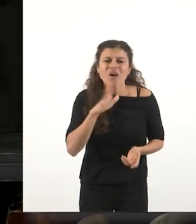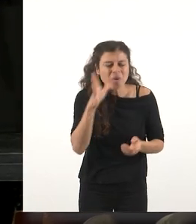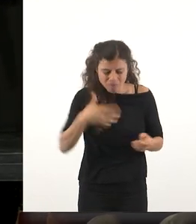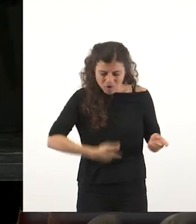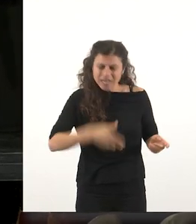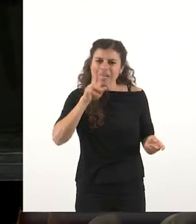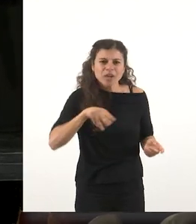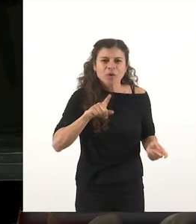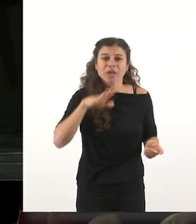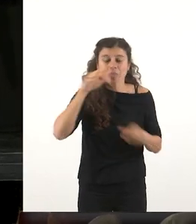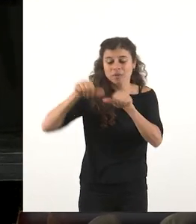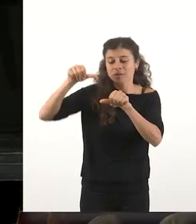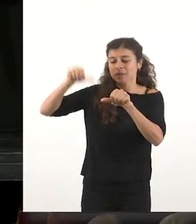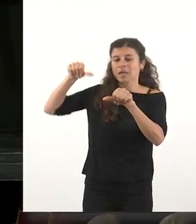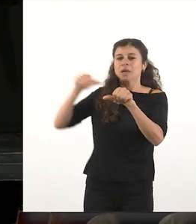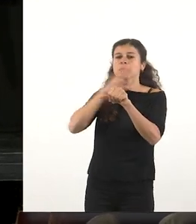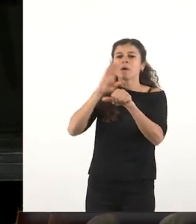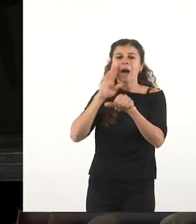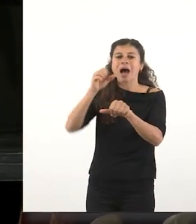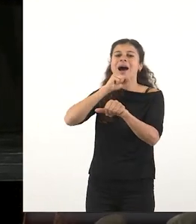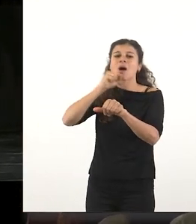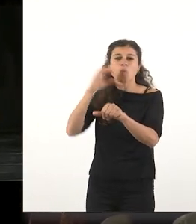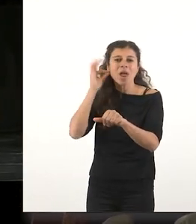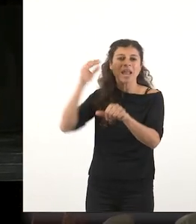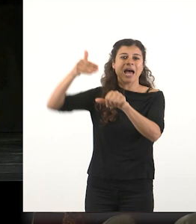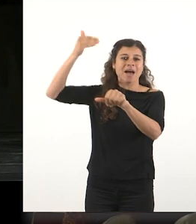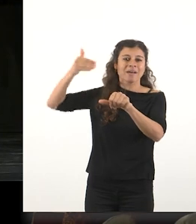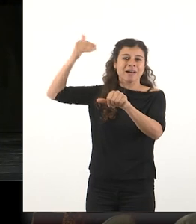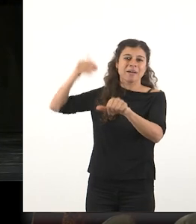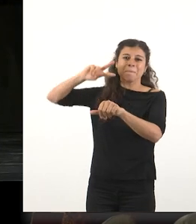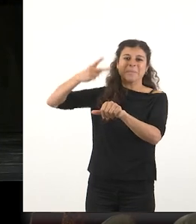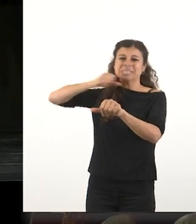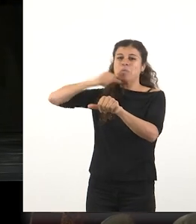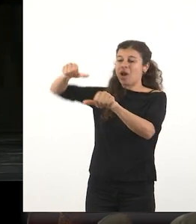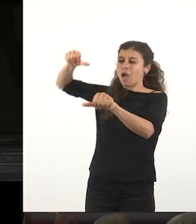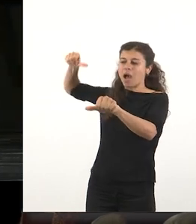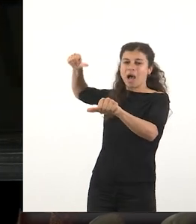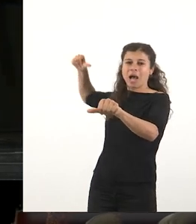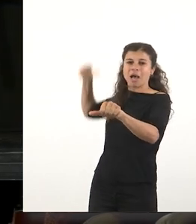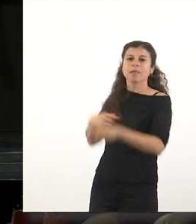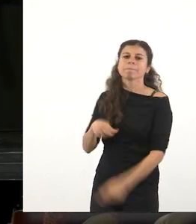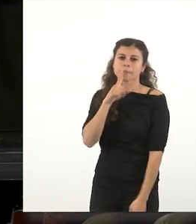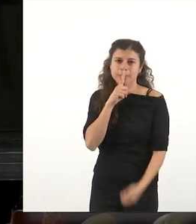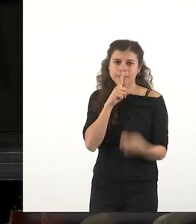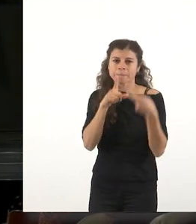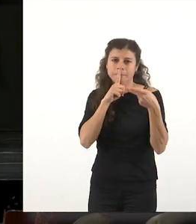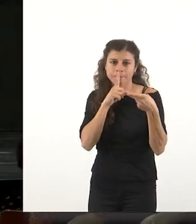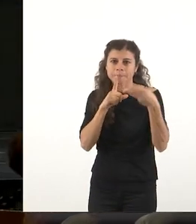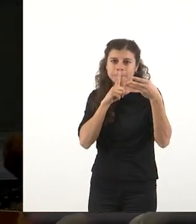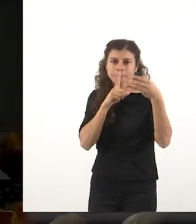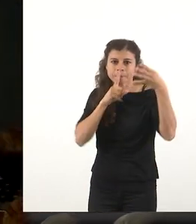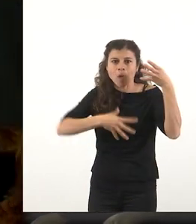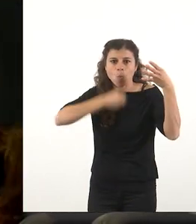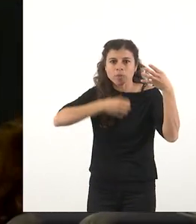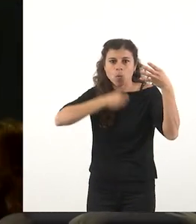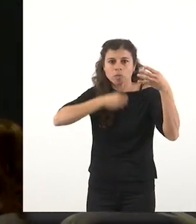de las madres, tengo un vínculo con ella, mejor o peor. Trae el karma de la abuela, de la bisabuela, de callarte una, de callarte dos, de callar... Y tú a la